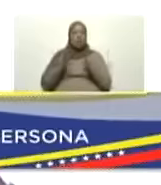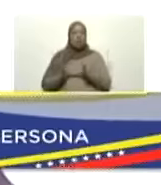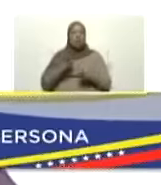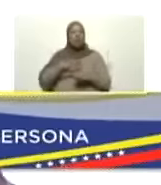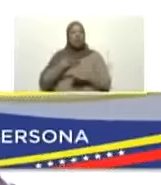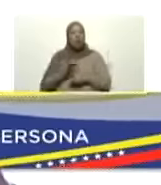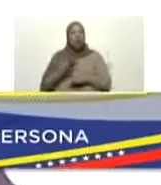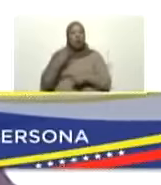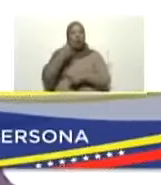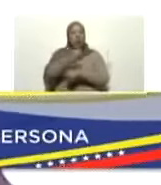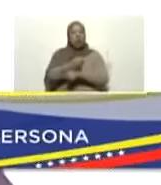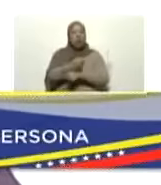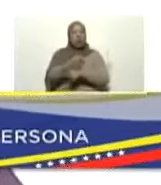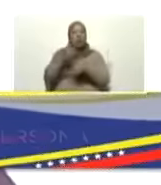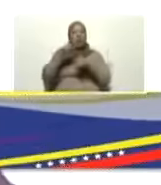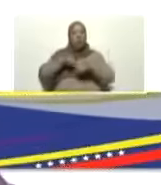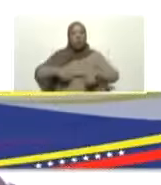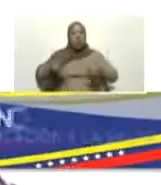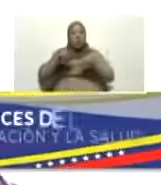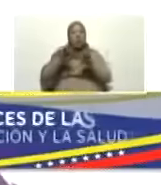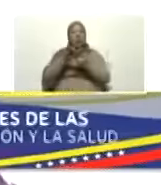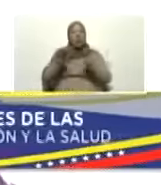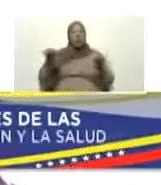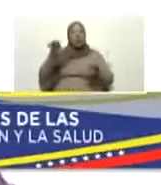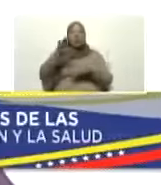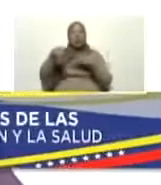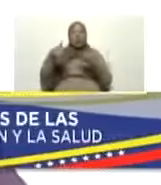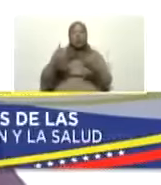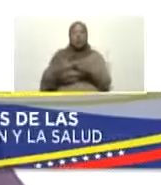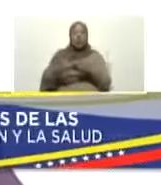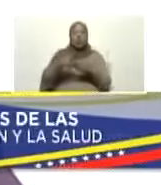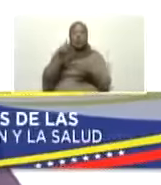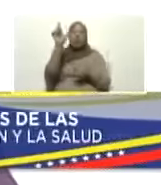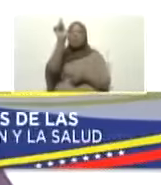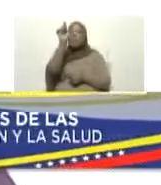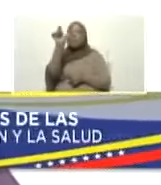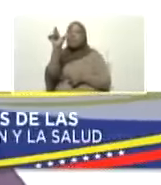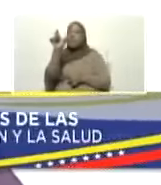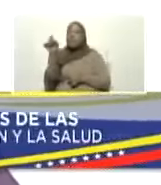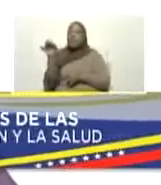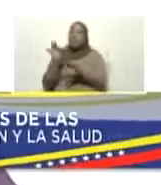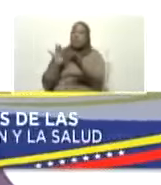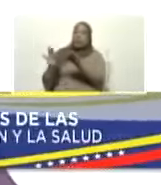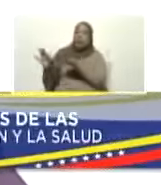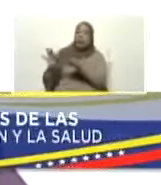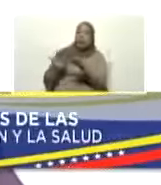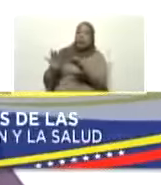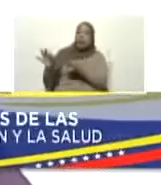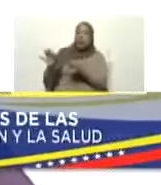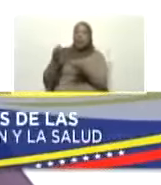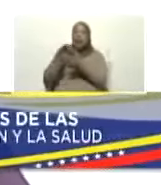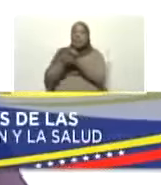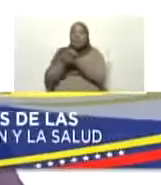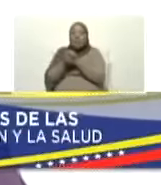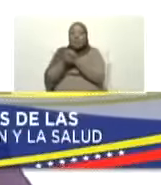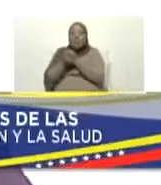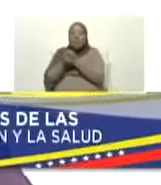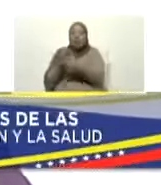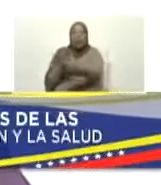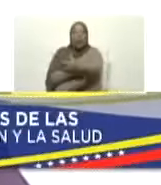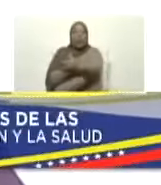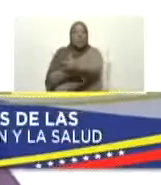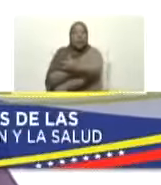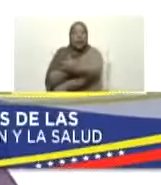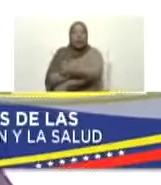lograron aperturar aulas educativas en el territorio Esequibo para la preparación de nuestros hermanos y hermanas que ahí